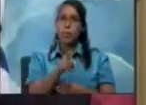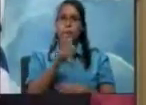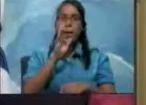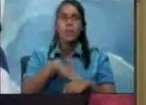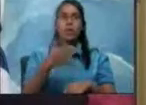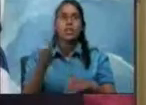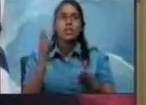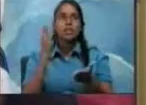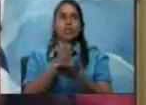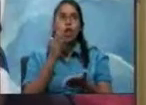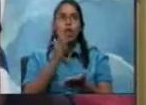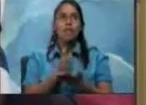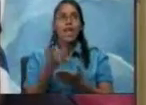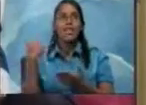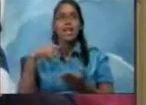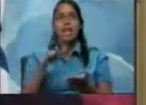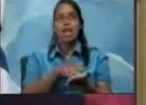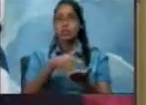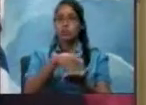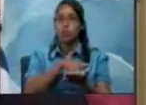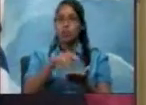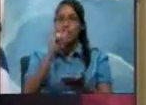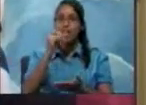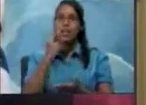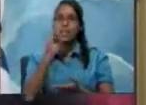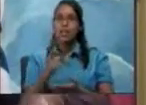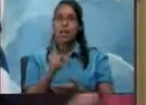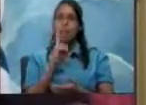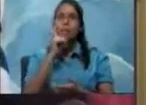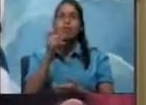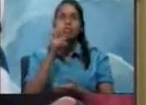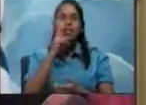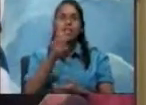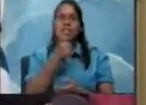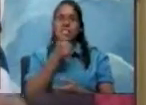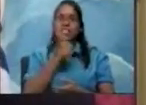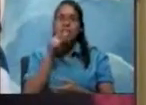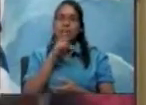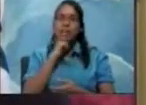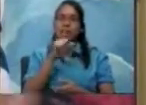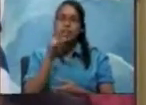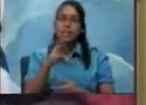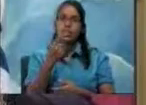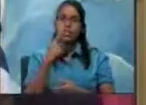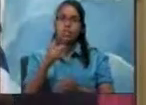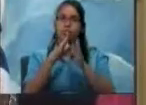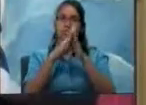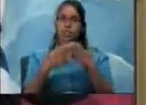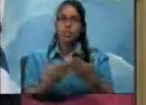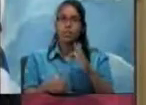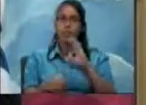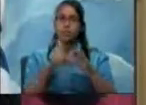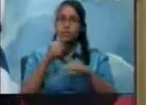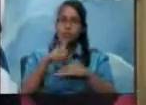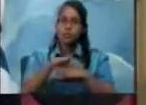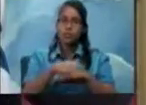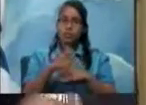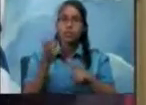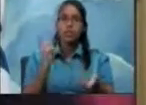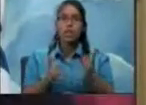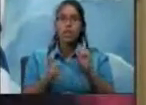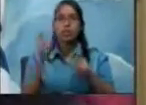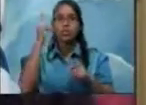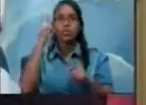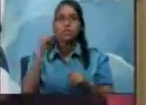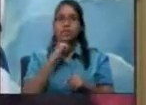todavía tenían duda Y decía pregunta A ver quién es este y dice la Biblia más adelante que aún sabiendo que era el